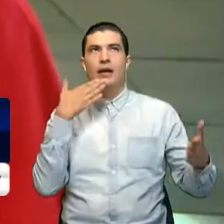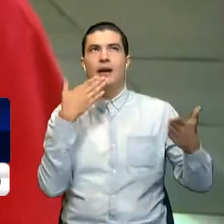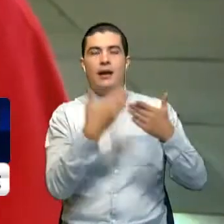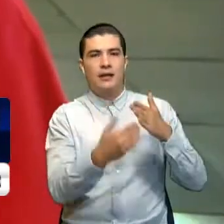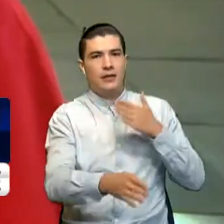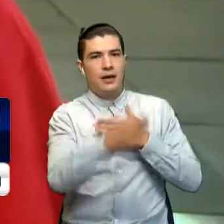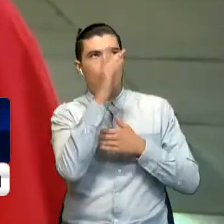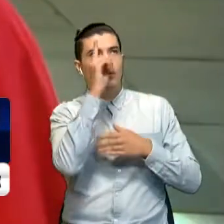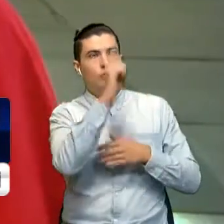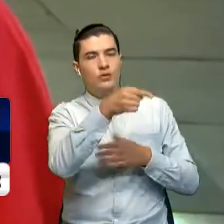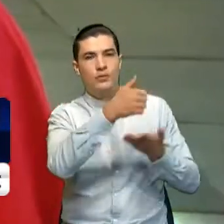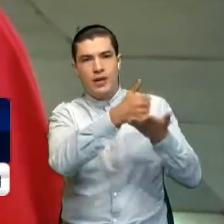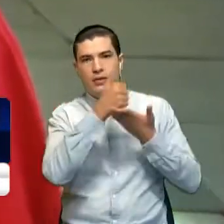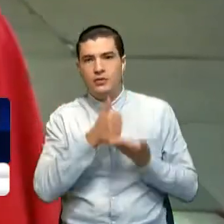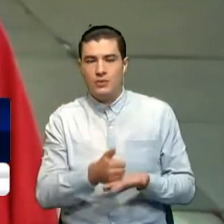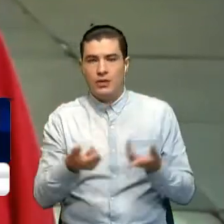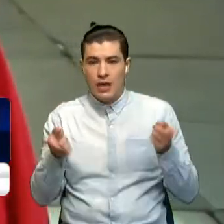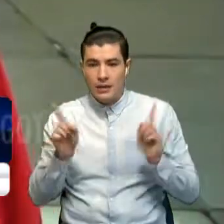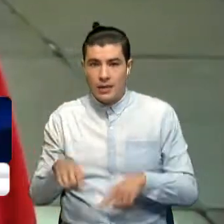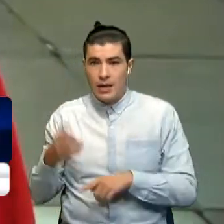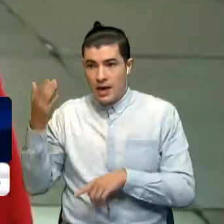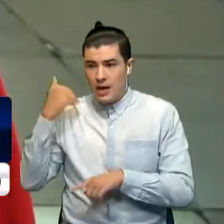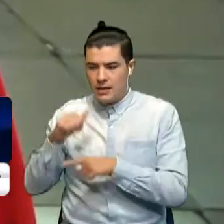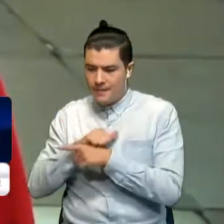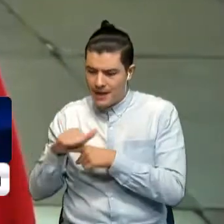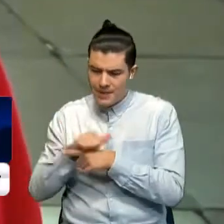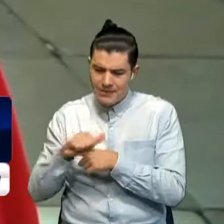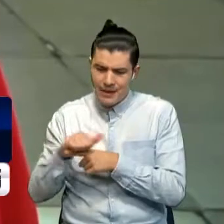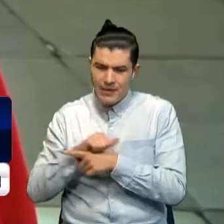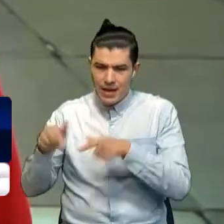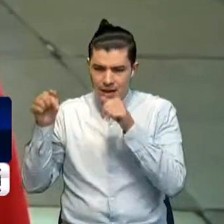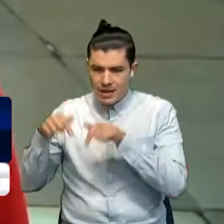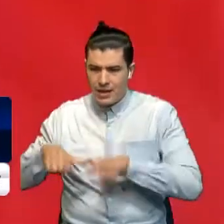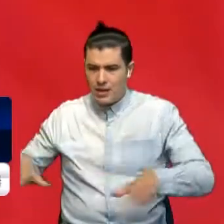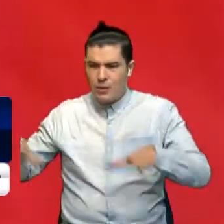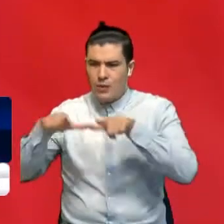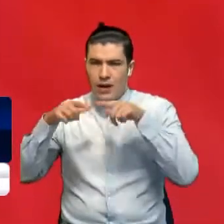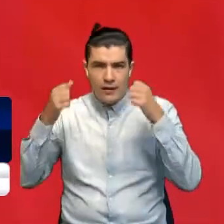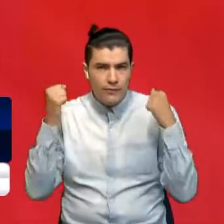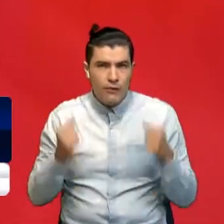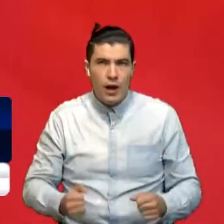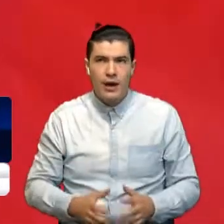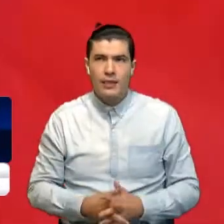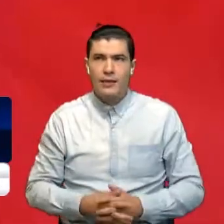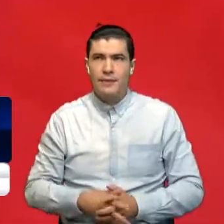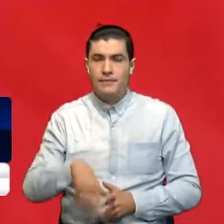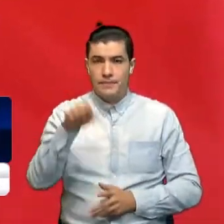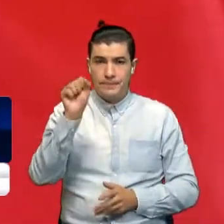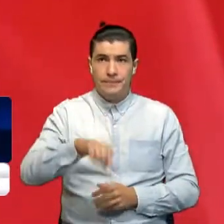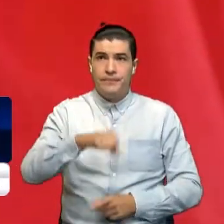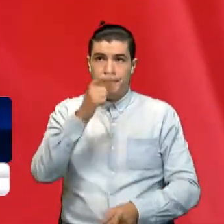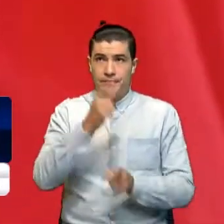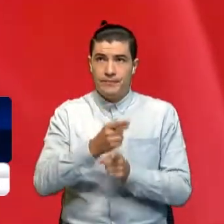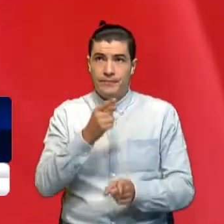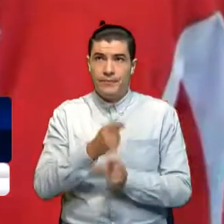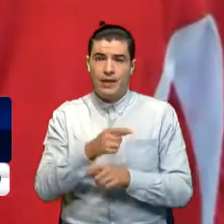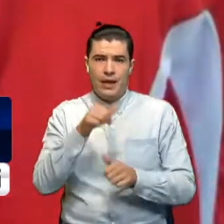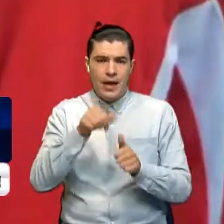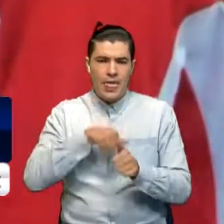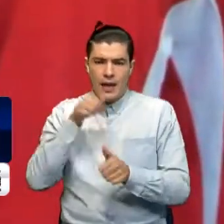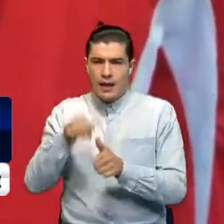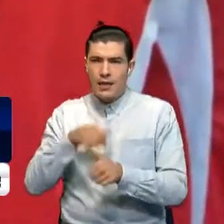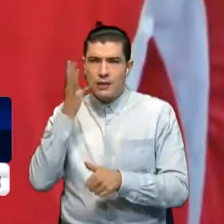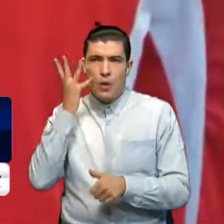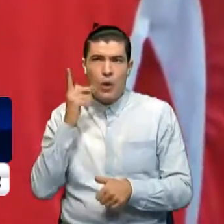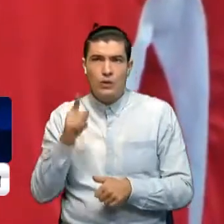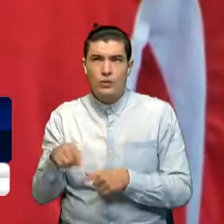ayudó. El trabajo que se estuvo haciendo aquí fue muy fuerte y pues cada día los entrenamientos